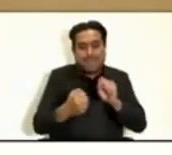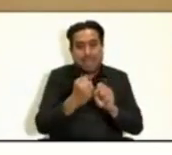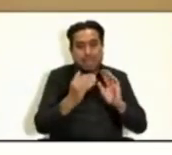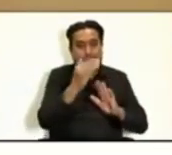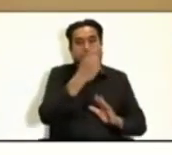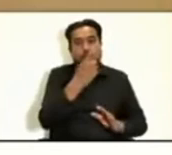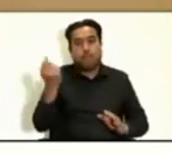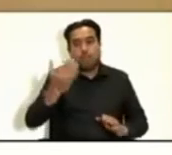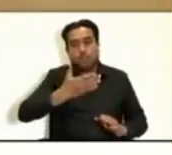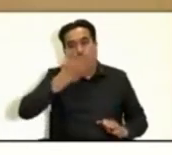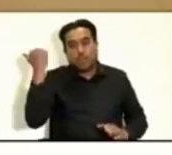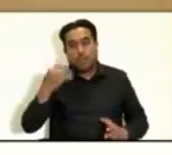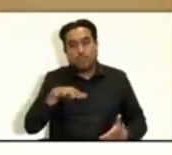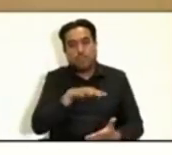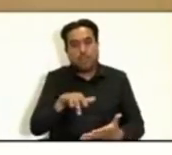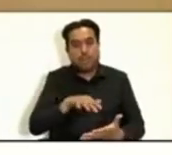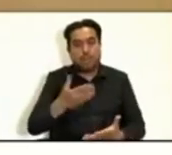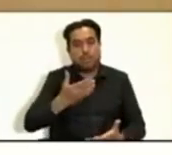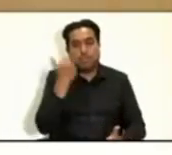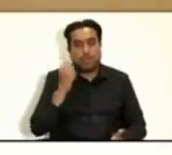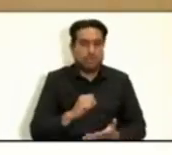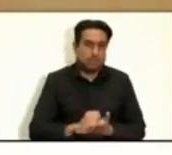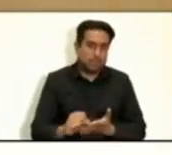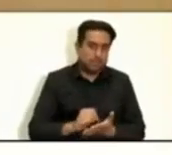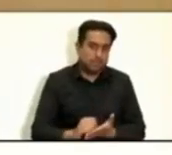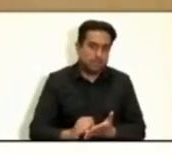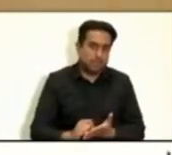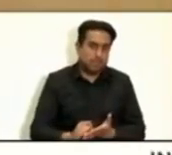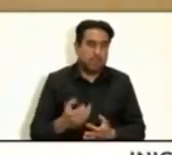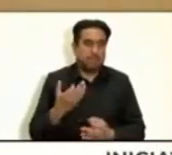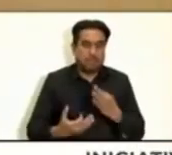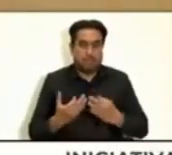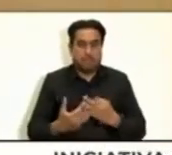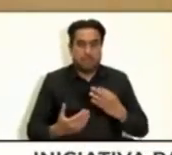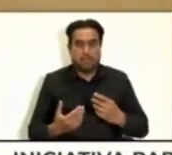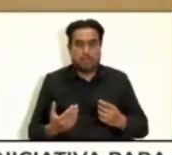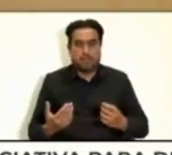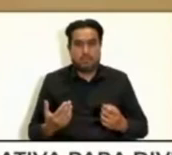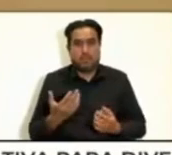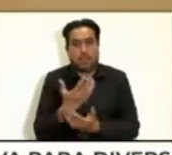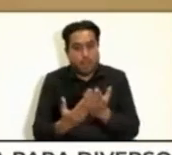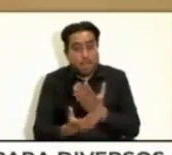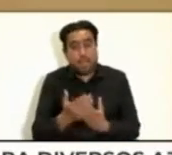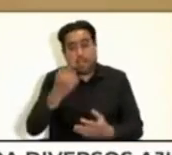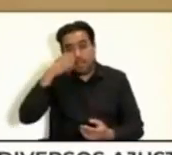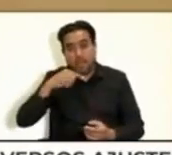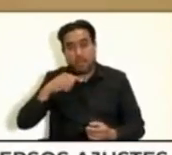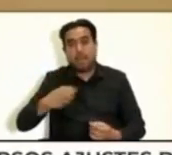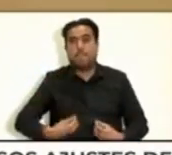sabe ni leer ni escribir por lo cual carecen de herramientas indispensables para enfrentarse a la vida diaria